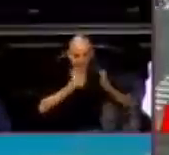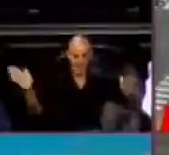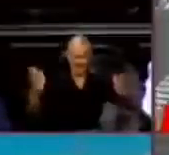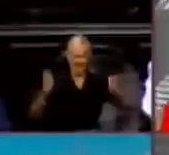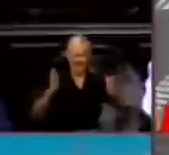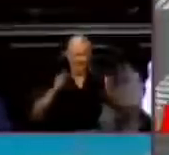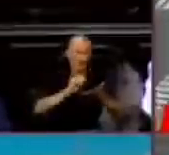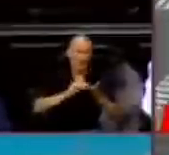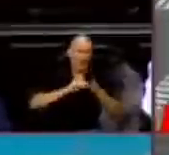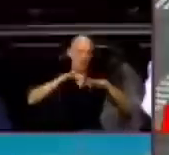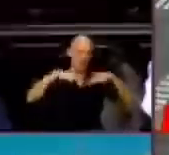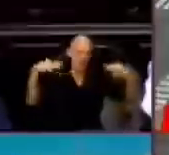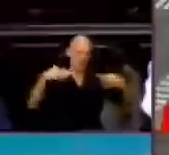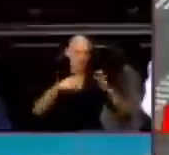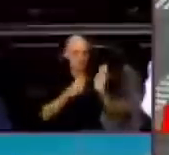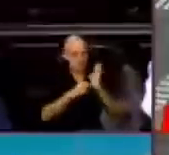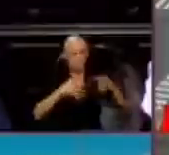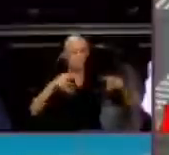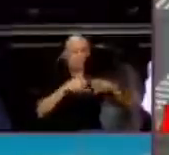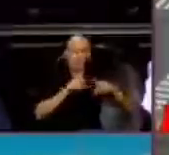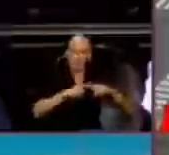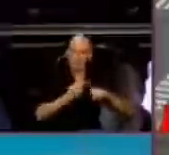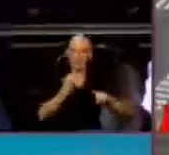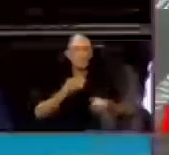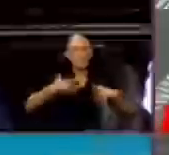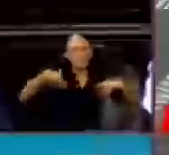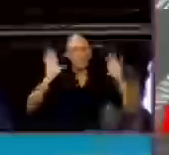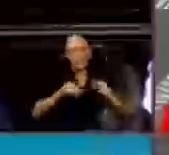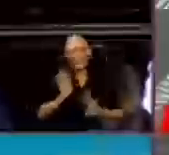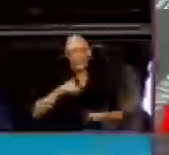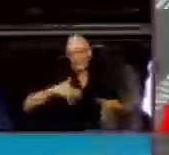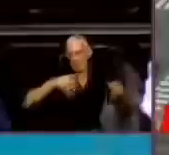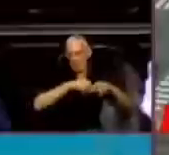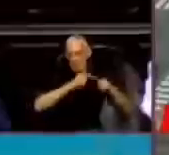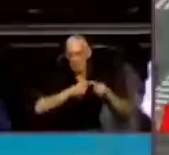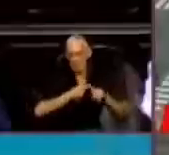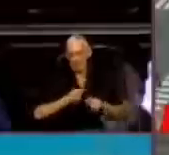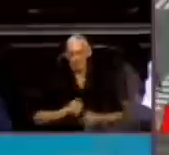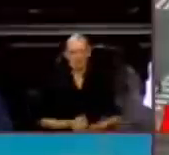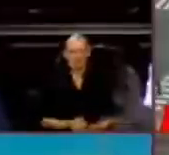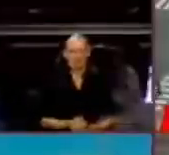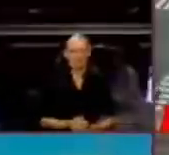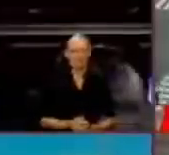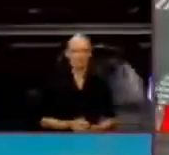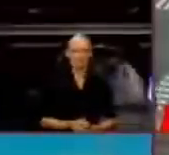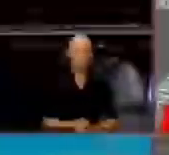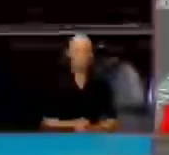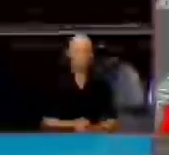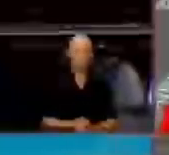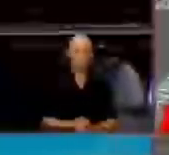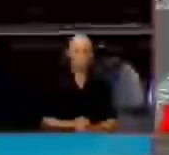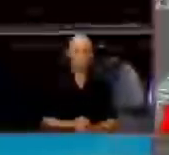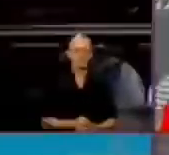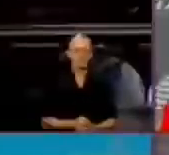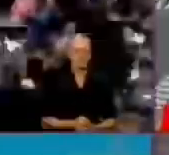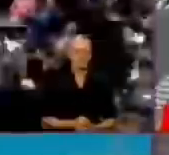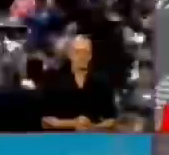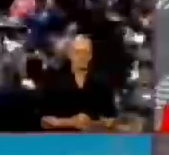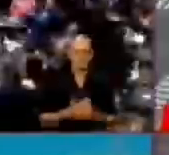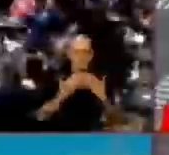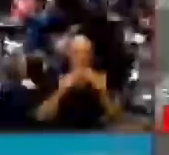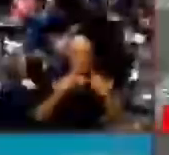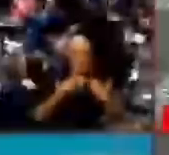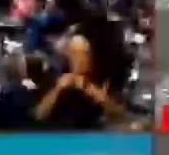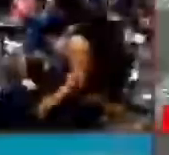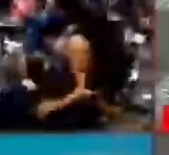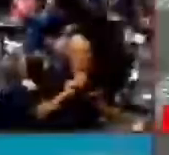de 8.000, 10.000 millones de dólares al año. Eso es un cuento que se cuenta, pero no es verdad. No era una industria tan protegida. Pero nos